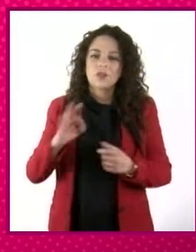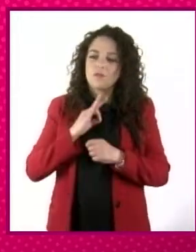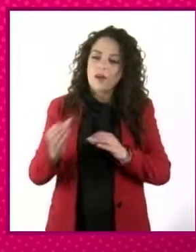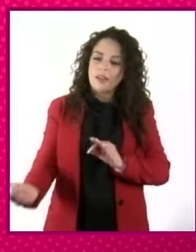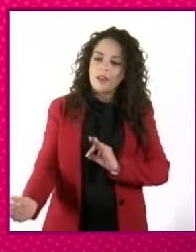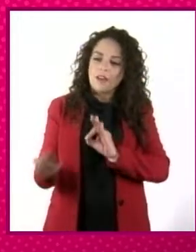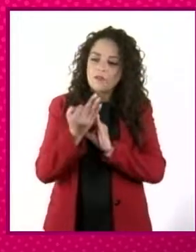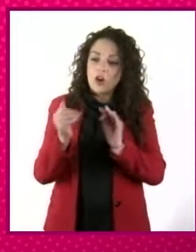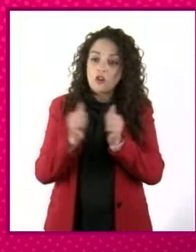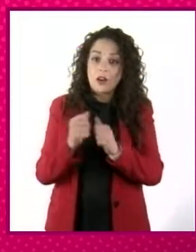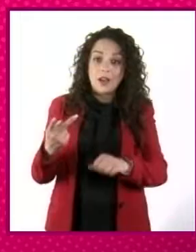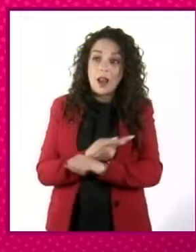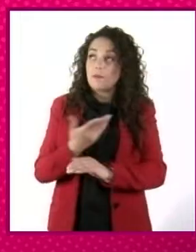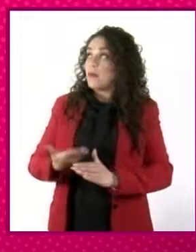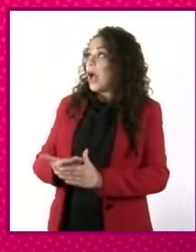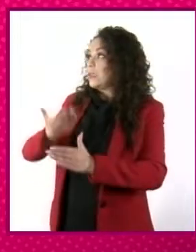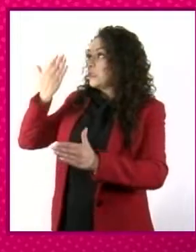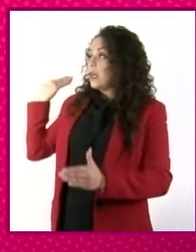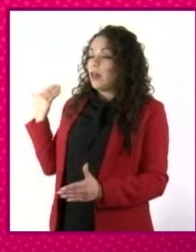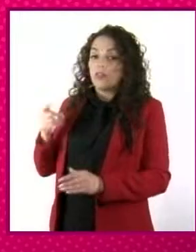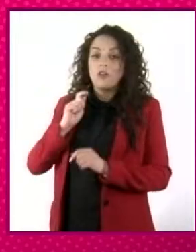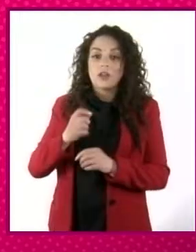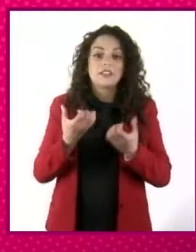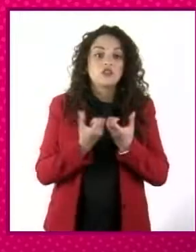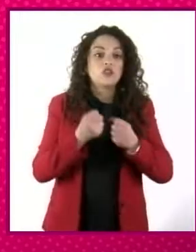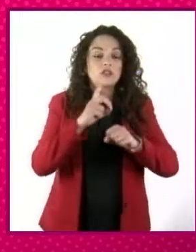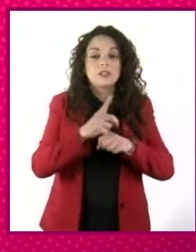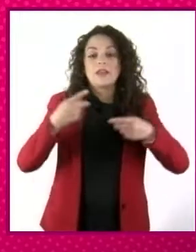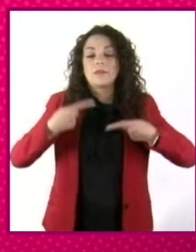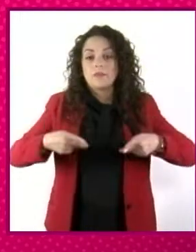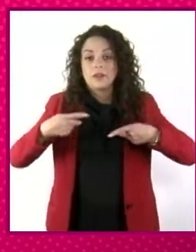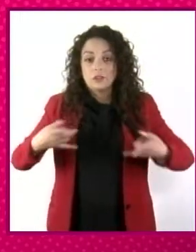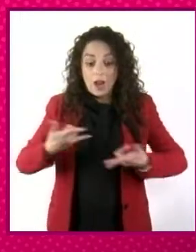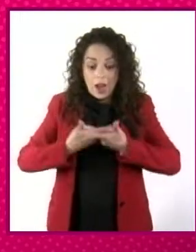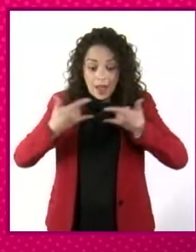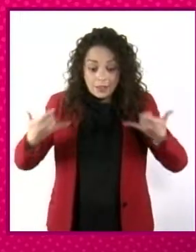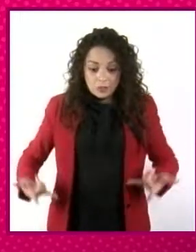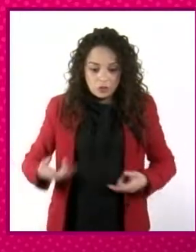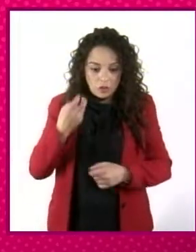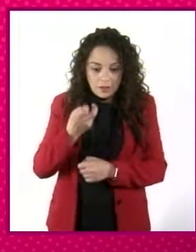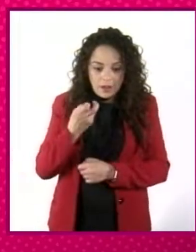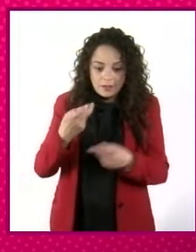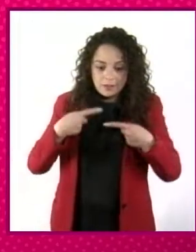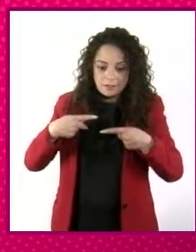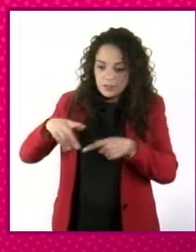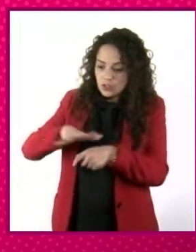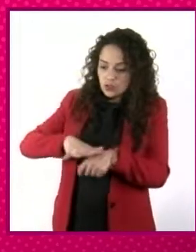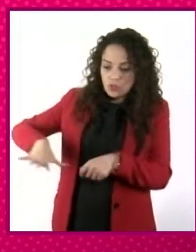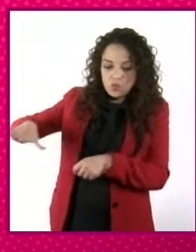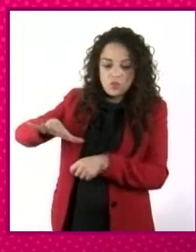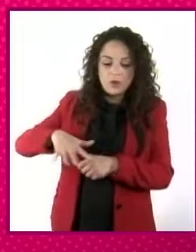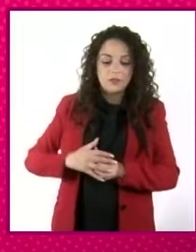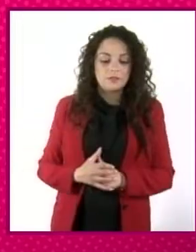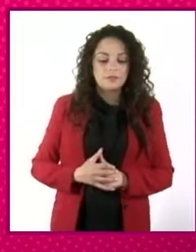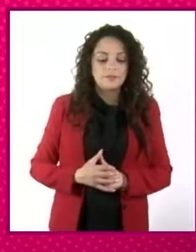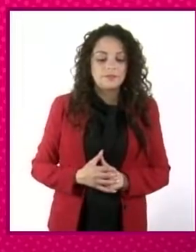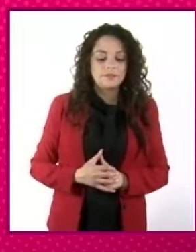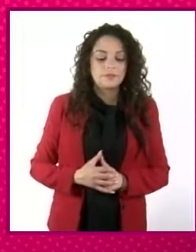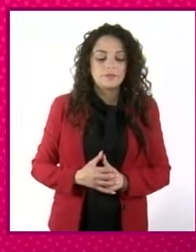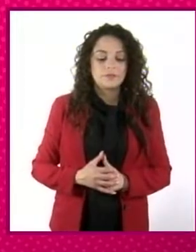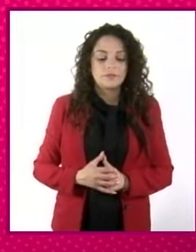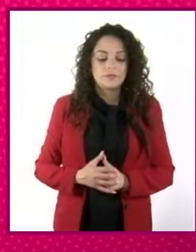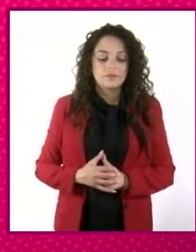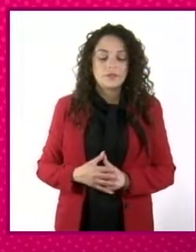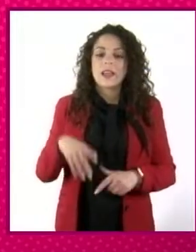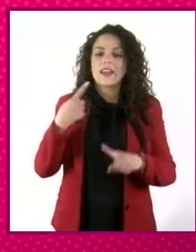pasado de una sociedad, acercarse a la historia de esta sociedad. Y